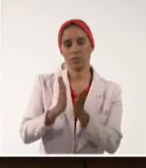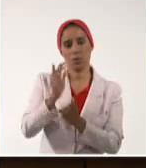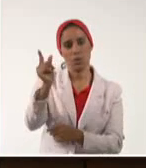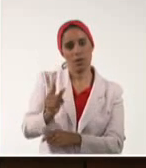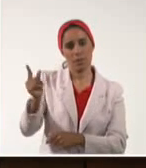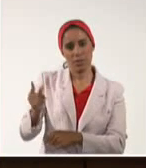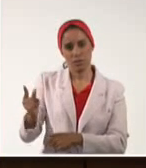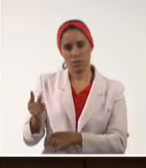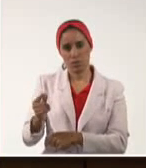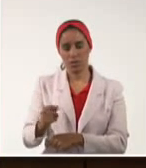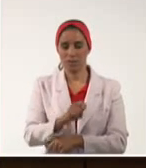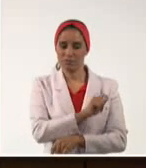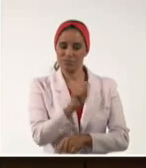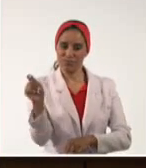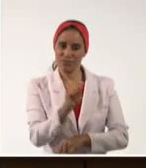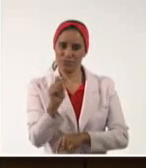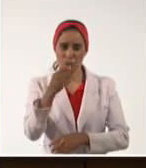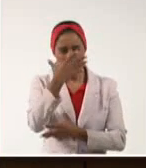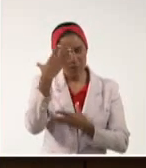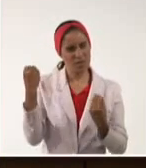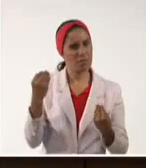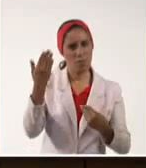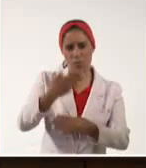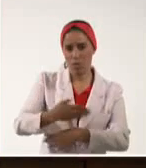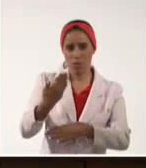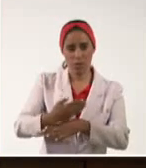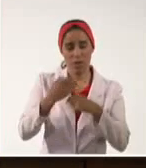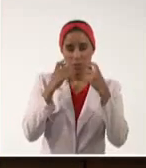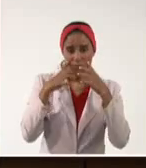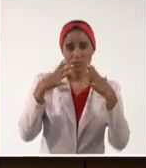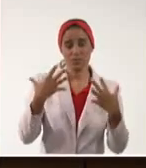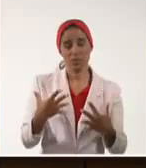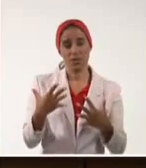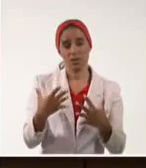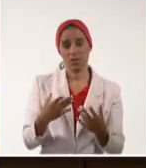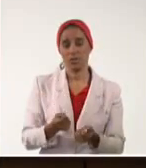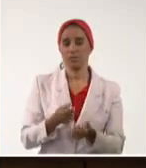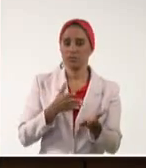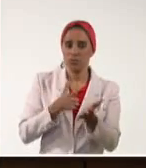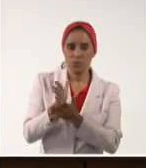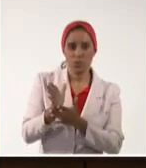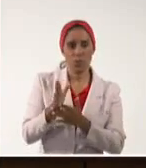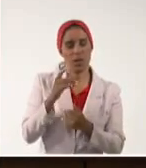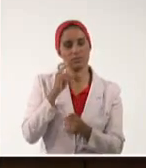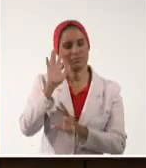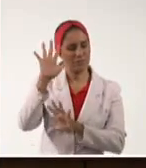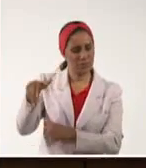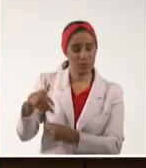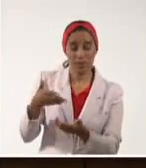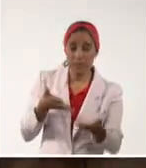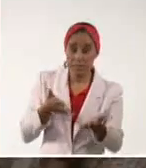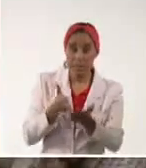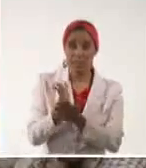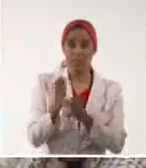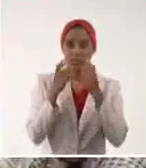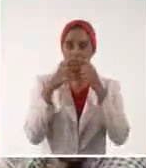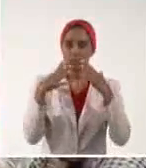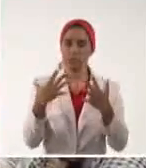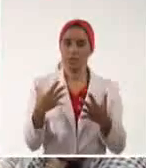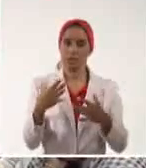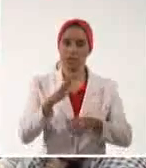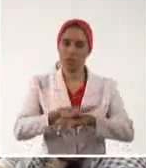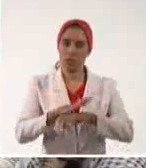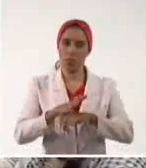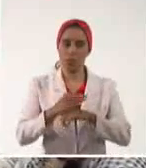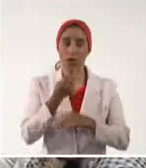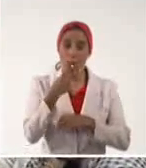bloqueo. Ojalá fuera igual de fácil sacarlo de nuestra cotidianidad y borrar sus amenazas y sus efectos sobre la